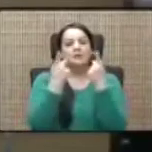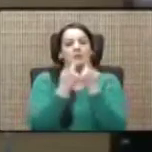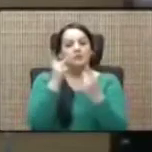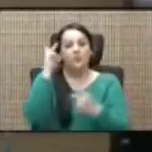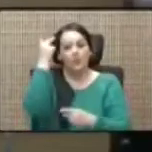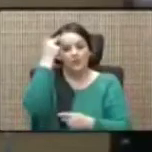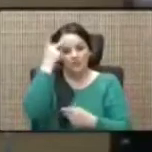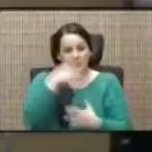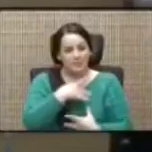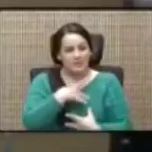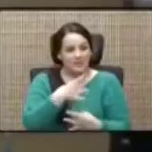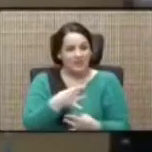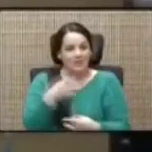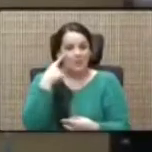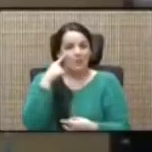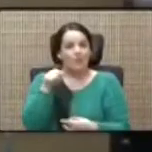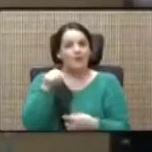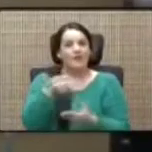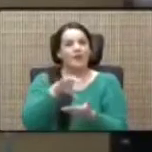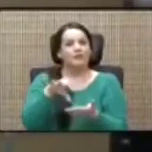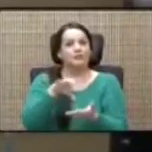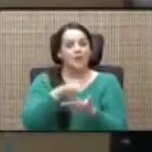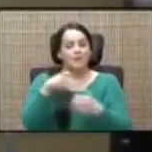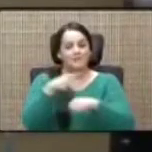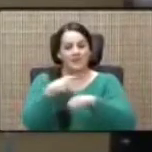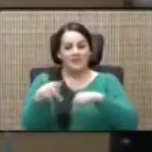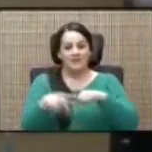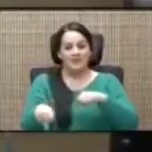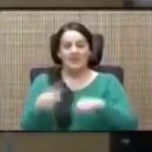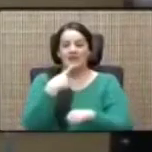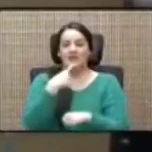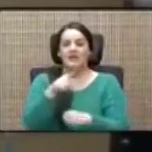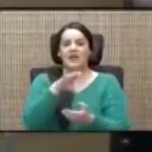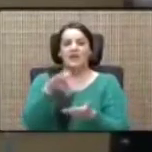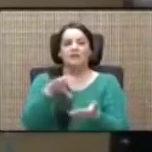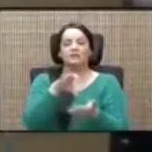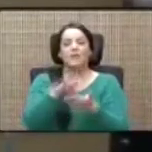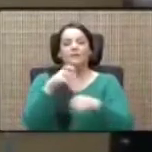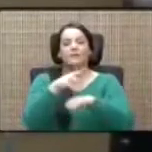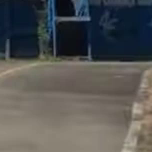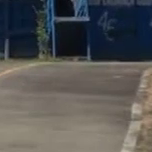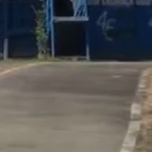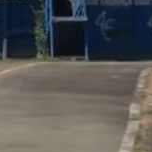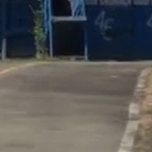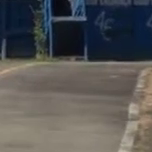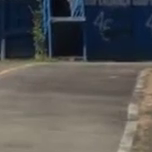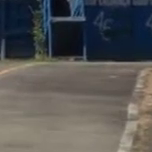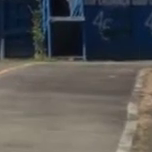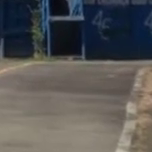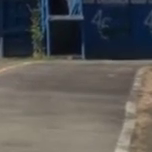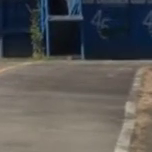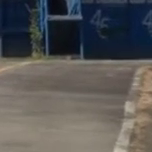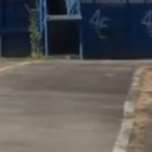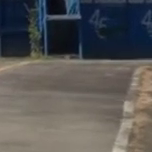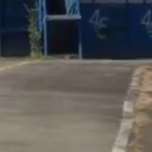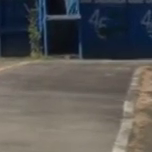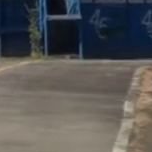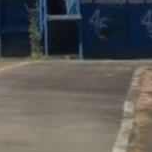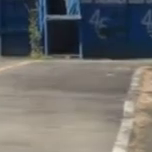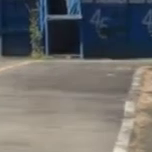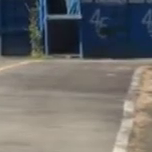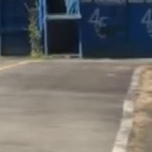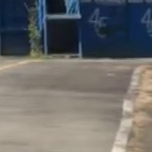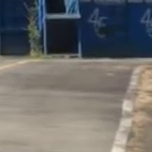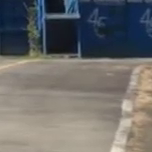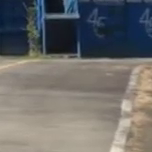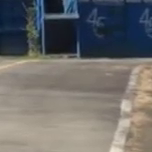se interesen por el cantón de Pérez Celedón, que le digan al cantón de Pérez Celedón que sí se puede y que se metan en el cantón de Pérez Celedón como